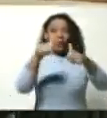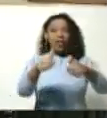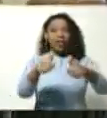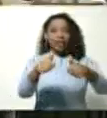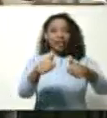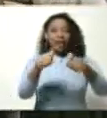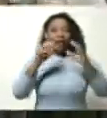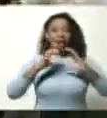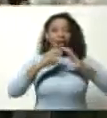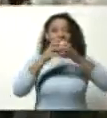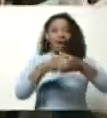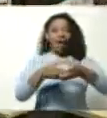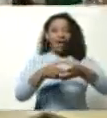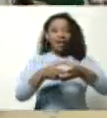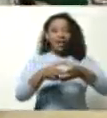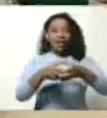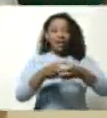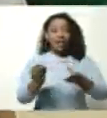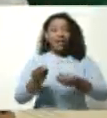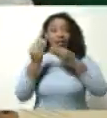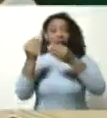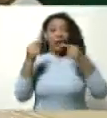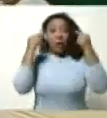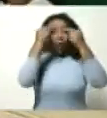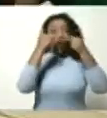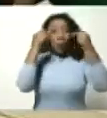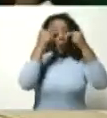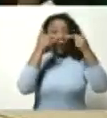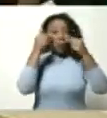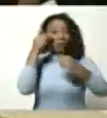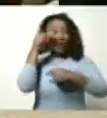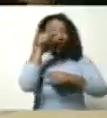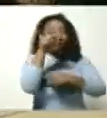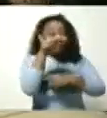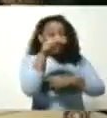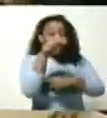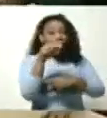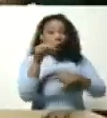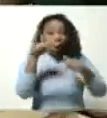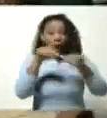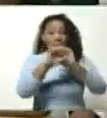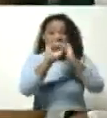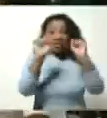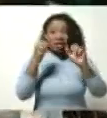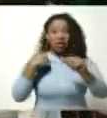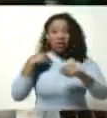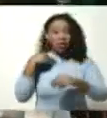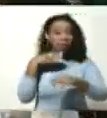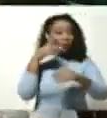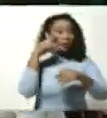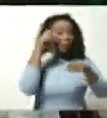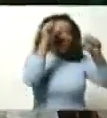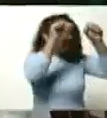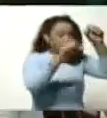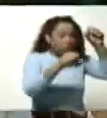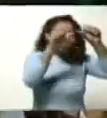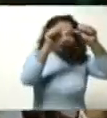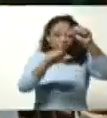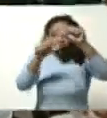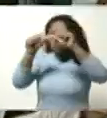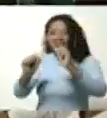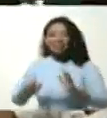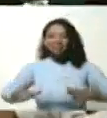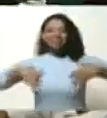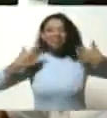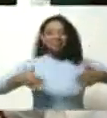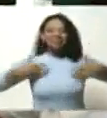sus clases y que se le ven los ojitos, vicepresidenta. ¿Sabe que desde esta mañana estamos pasando revista la alegría de